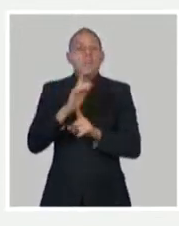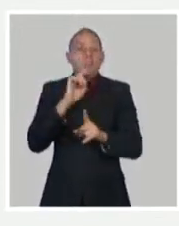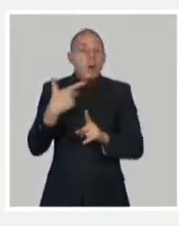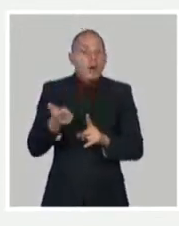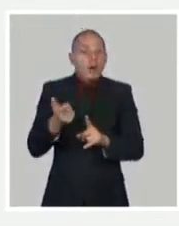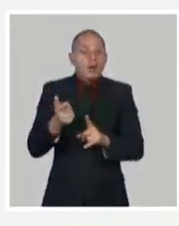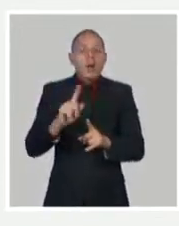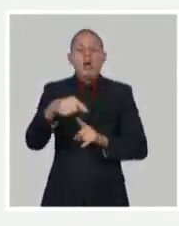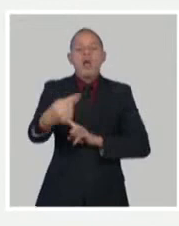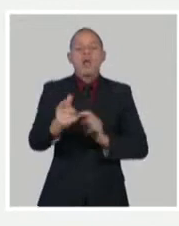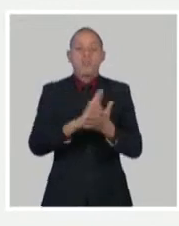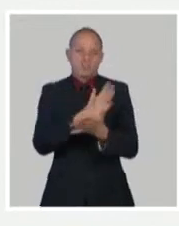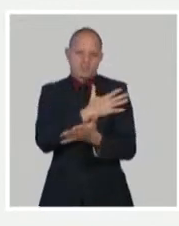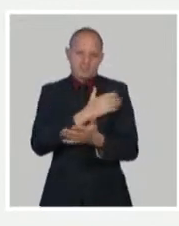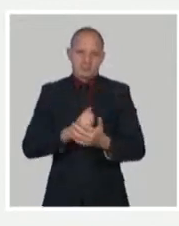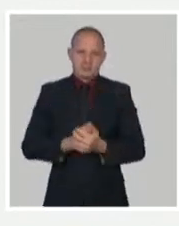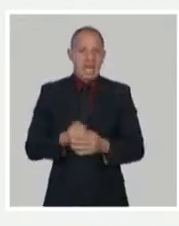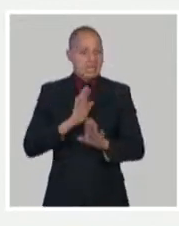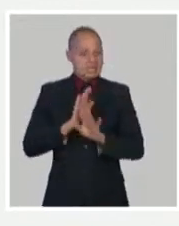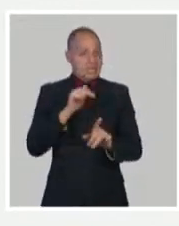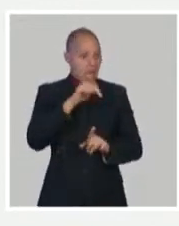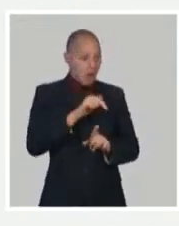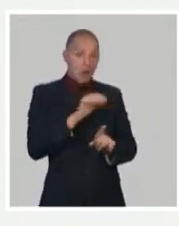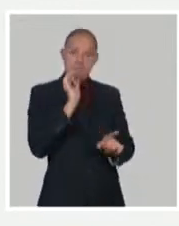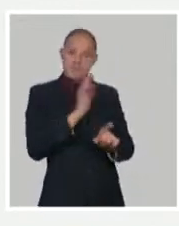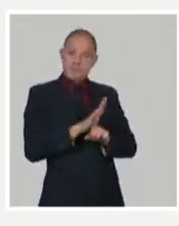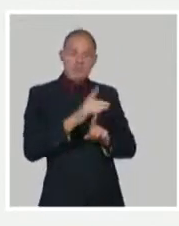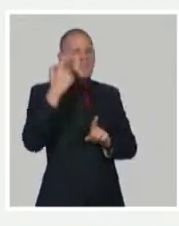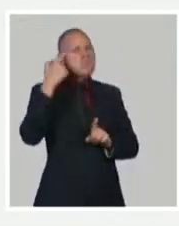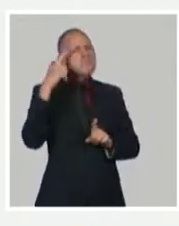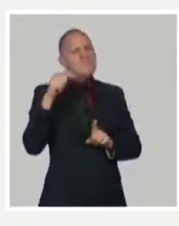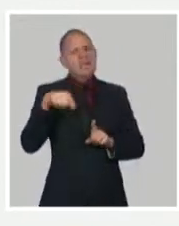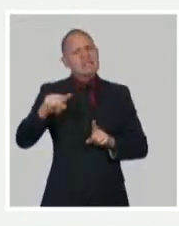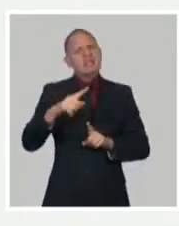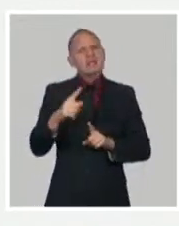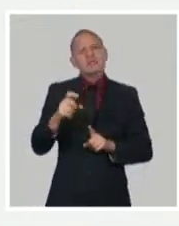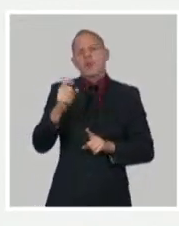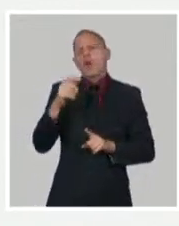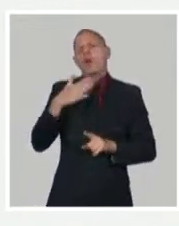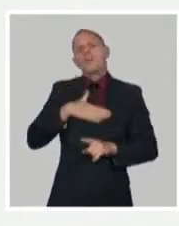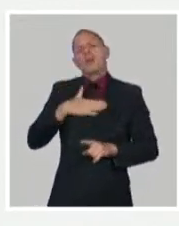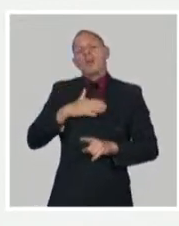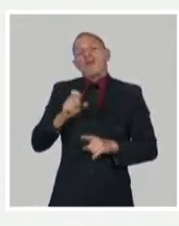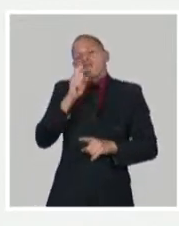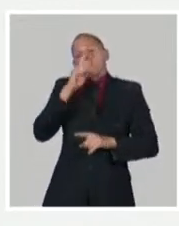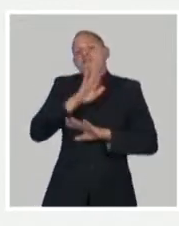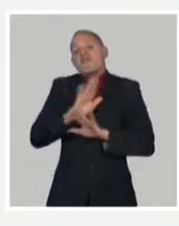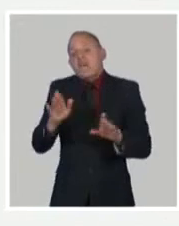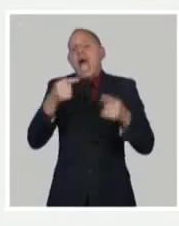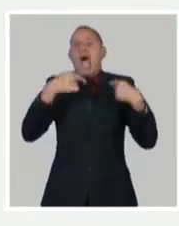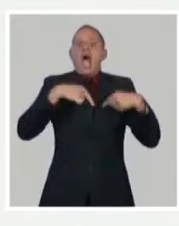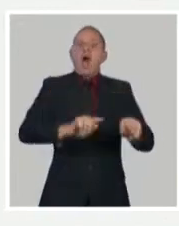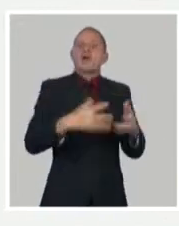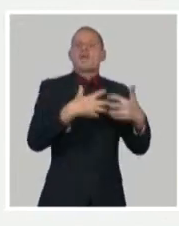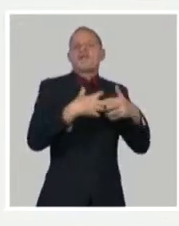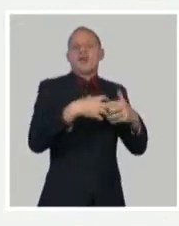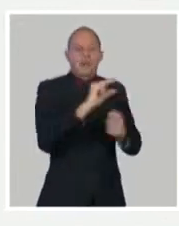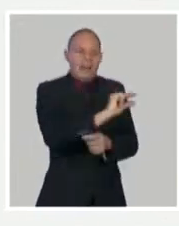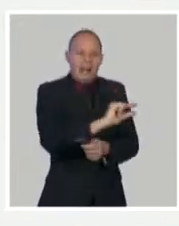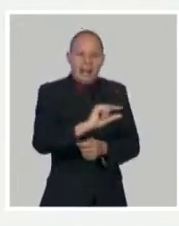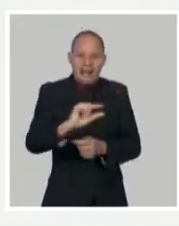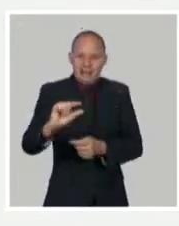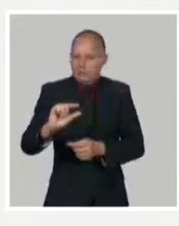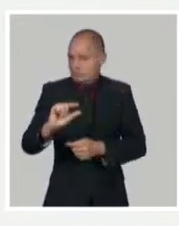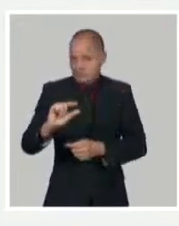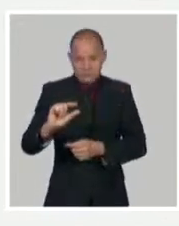está en marcha la producción de la vacuna. O sea, nosotros estamos en la fase escalada de la vacuna. Justamente hoy estamos haciendo el primer